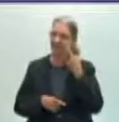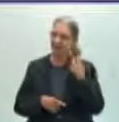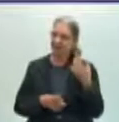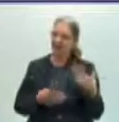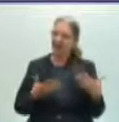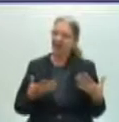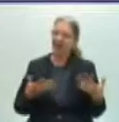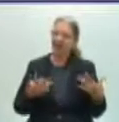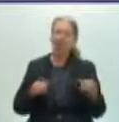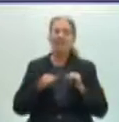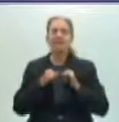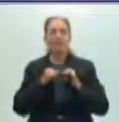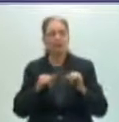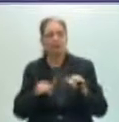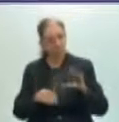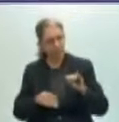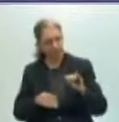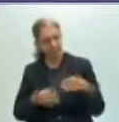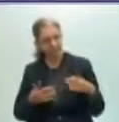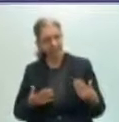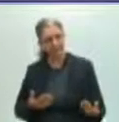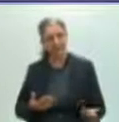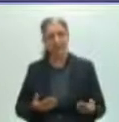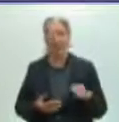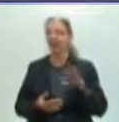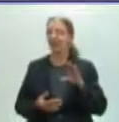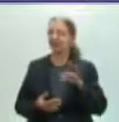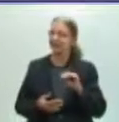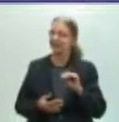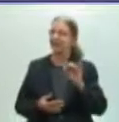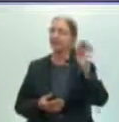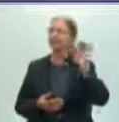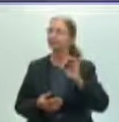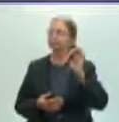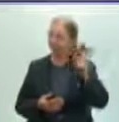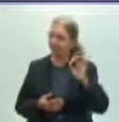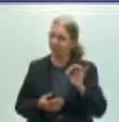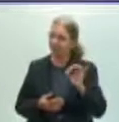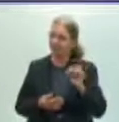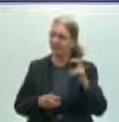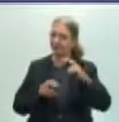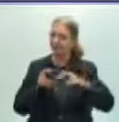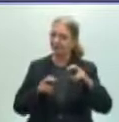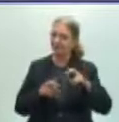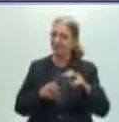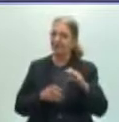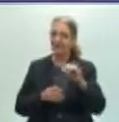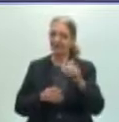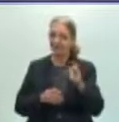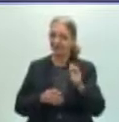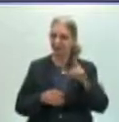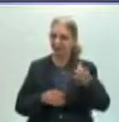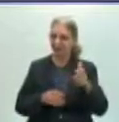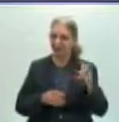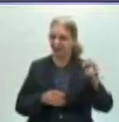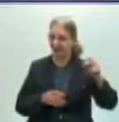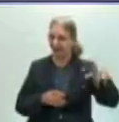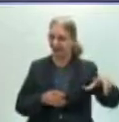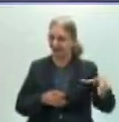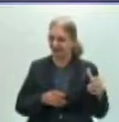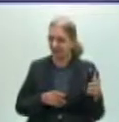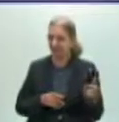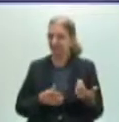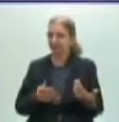la información que nos aporta. Nos dicen que el tanto por ciento dedicado a la siembra de malanga,